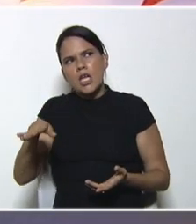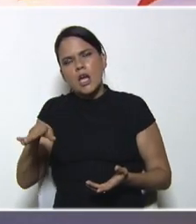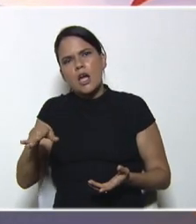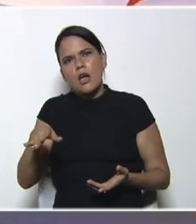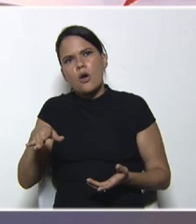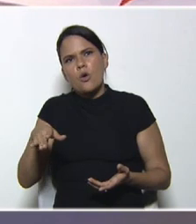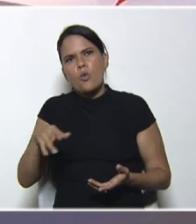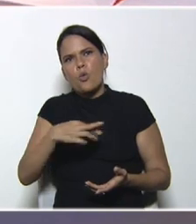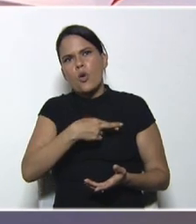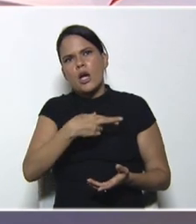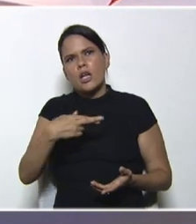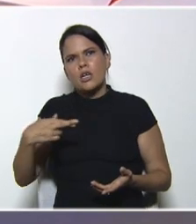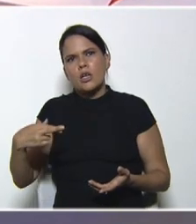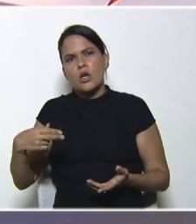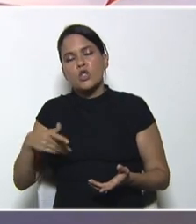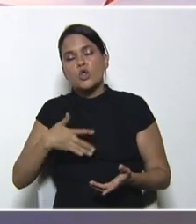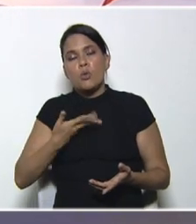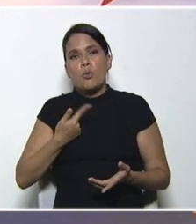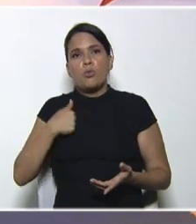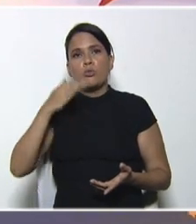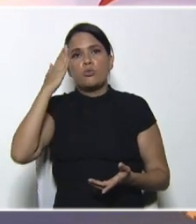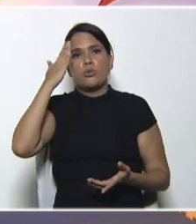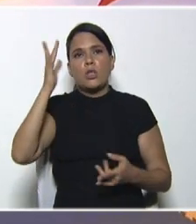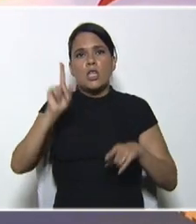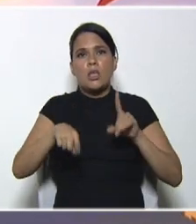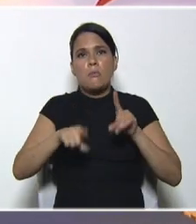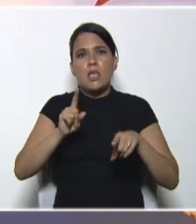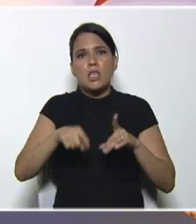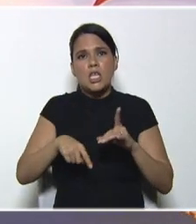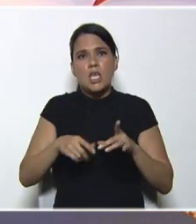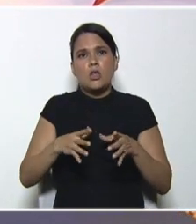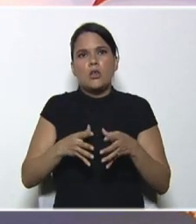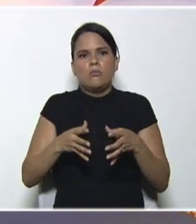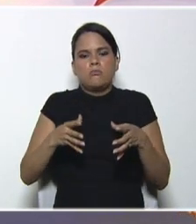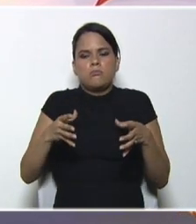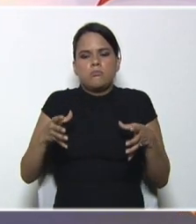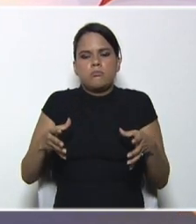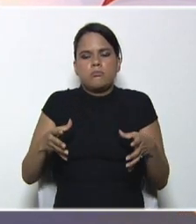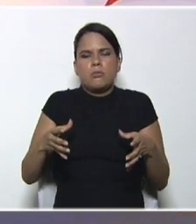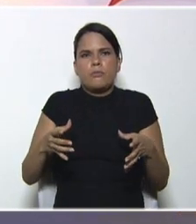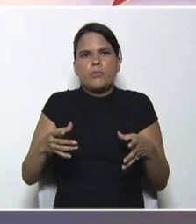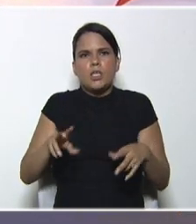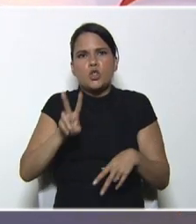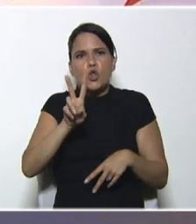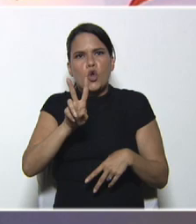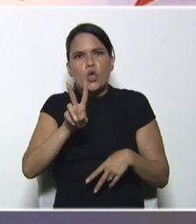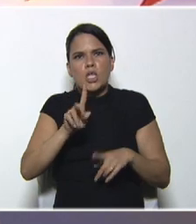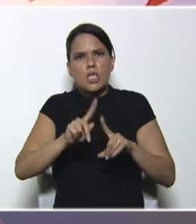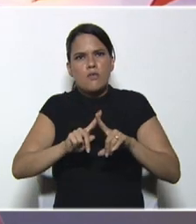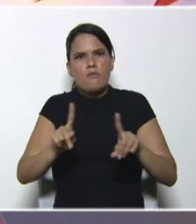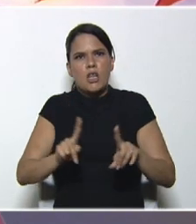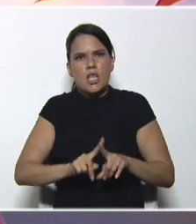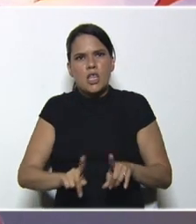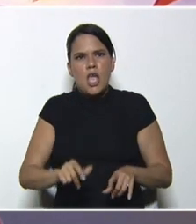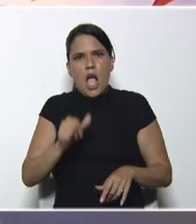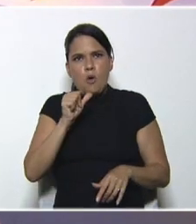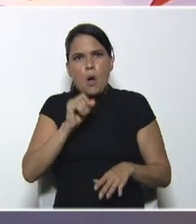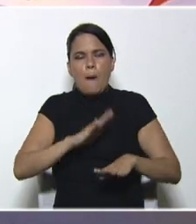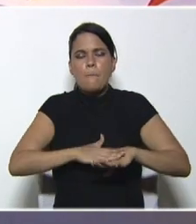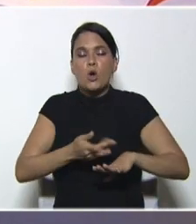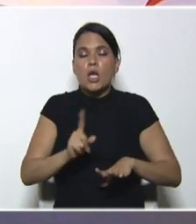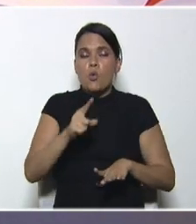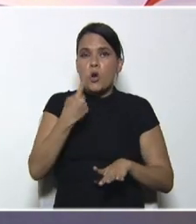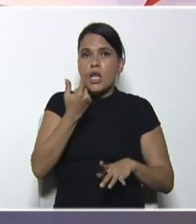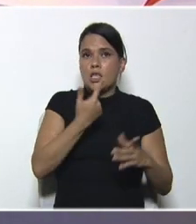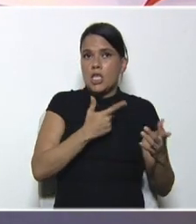lo sabemos o lo podemos determinar de acuerdo a la densidad de estos dos tipos de agua, porque una contiene